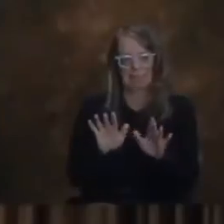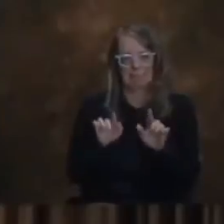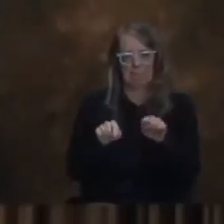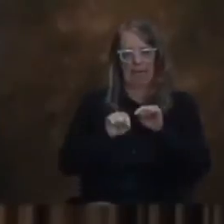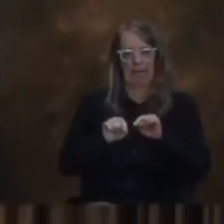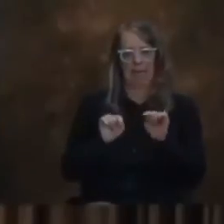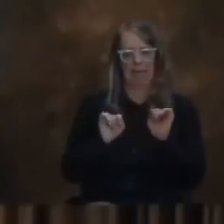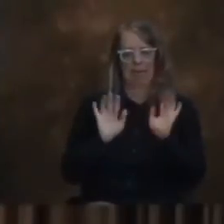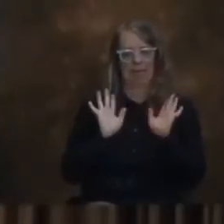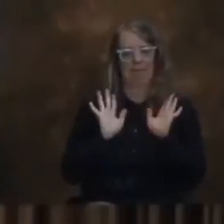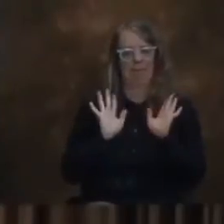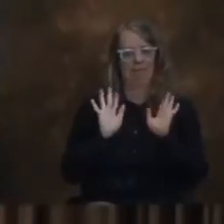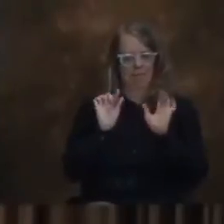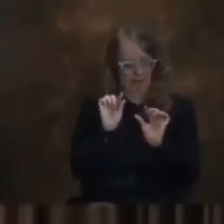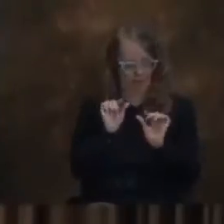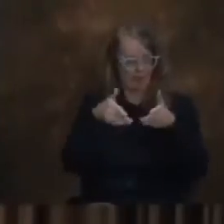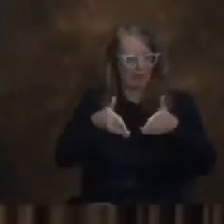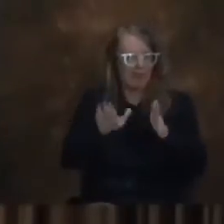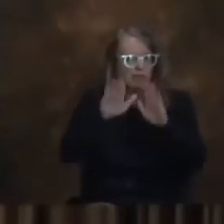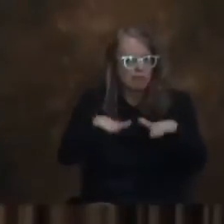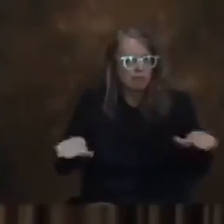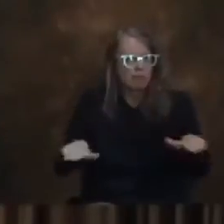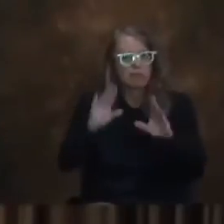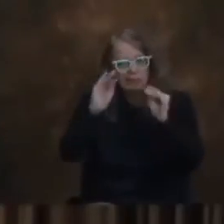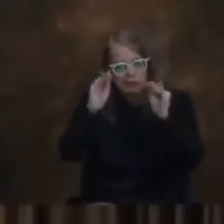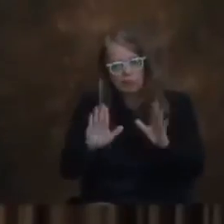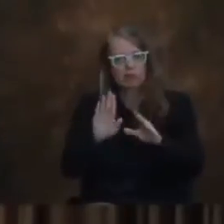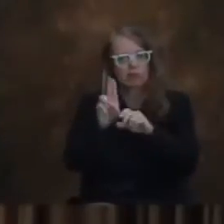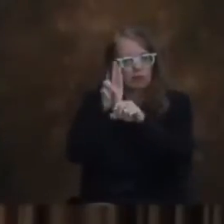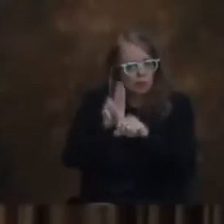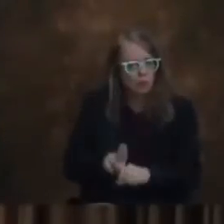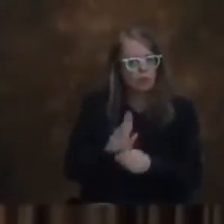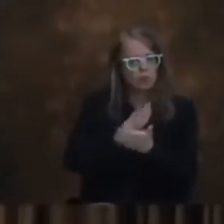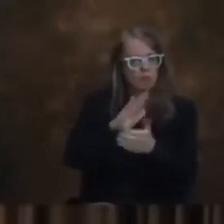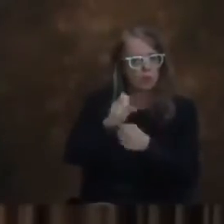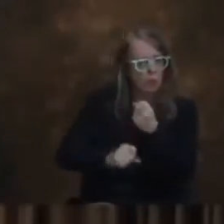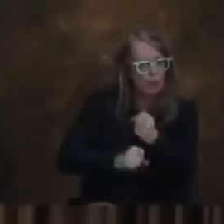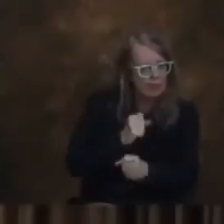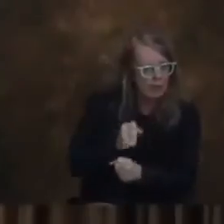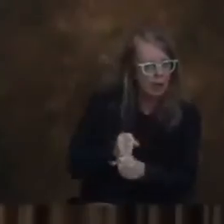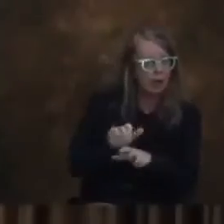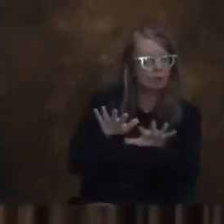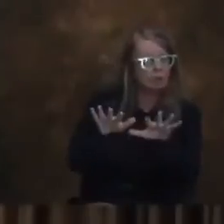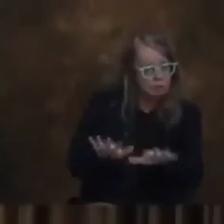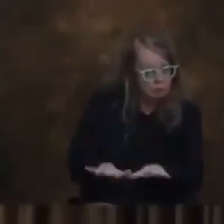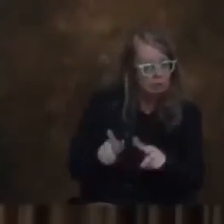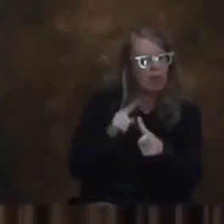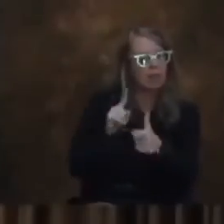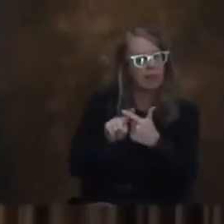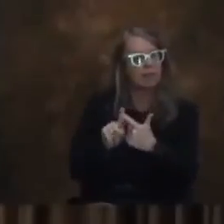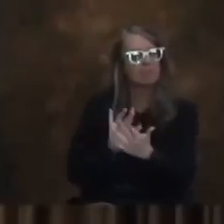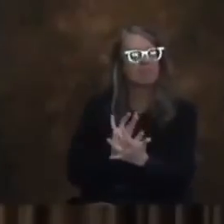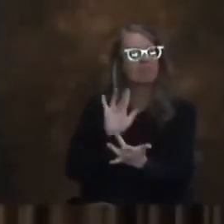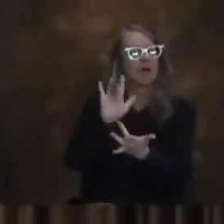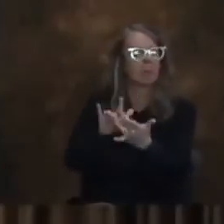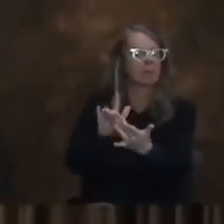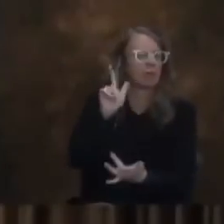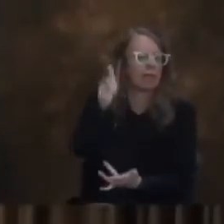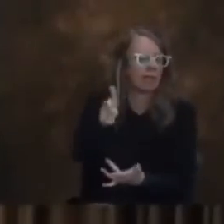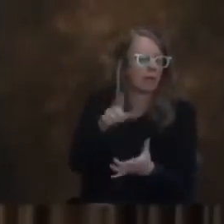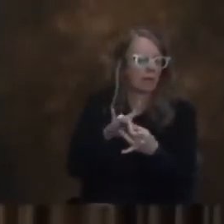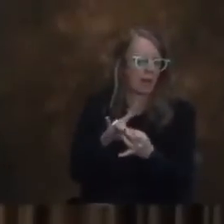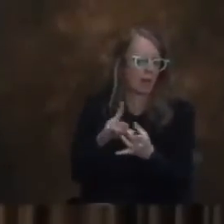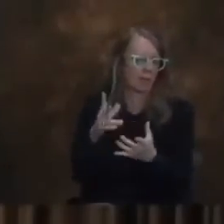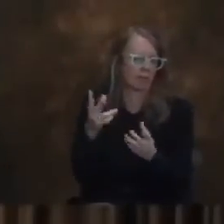que puedan acostumbrarse al año escolar y después volver a comunicar nos sobre el más alcance